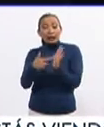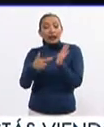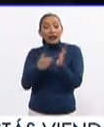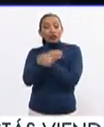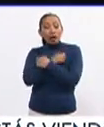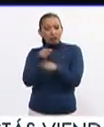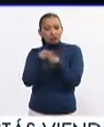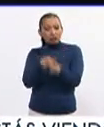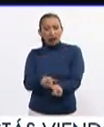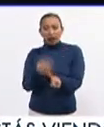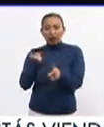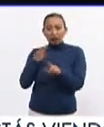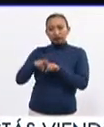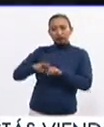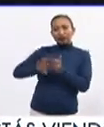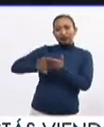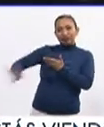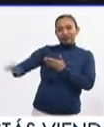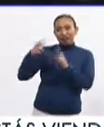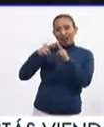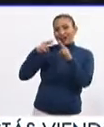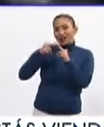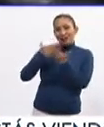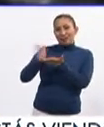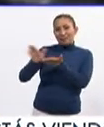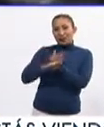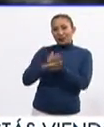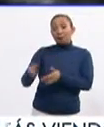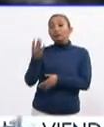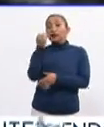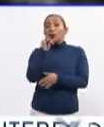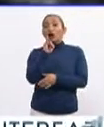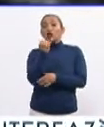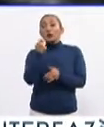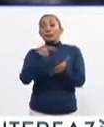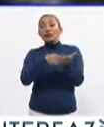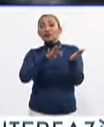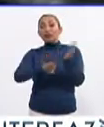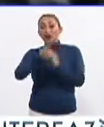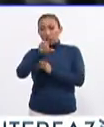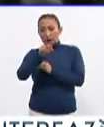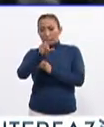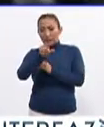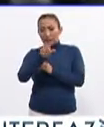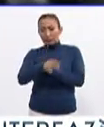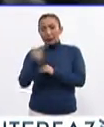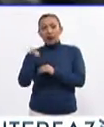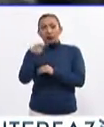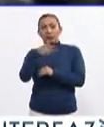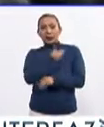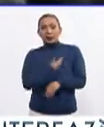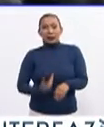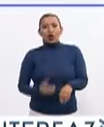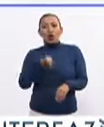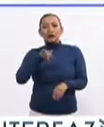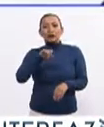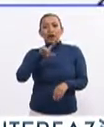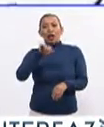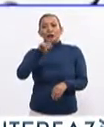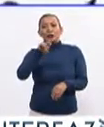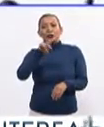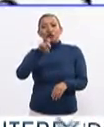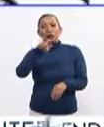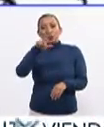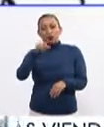se mantendría ajeno a cualquier doctrina religiosa. El 9 de junio de 1980, durante la presidencia de José López